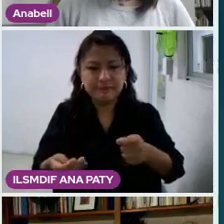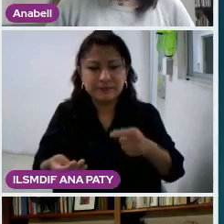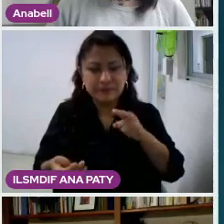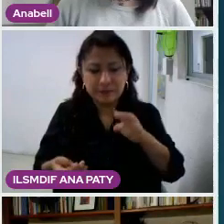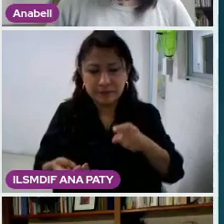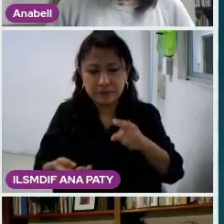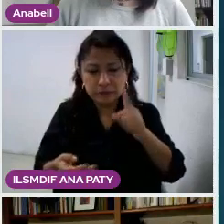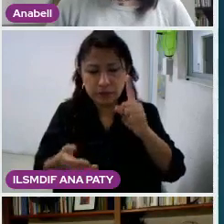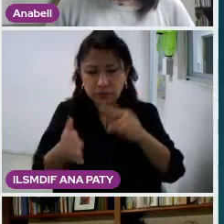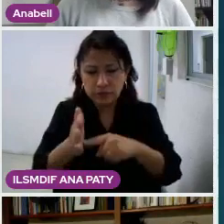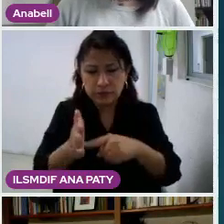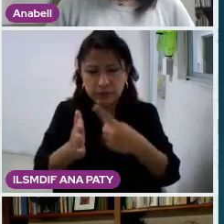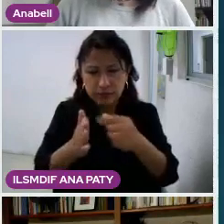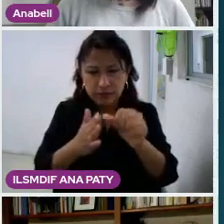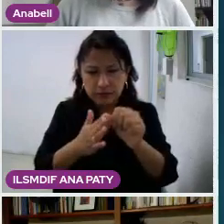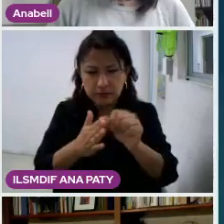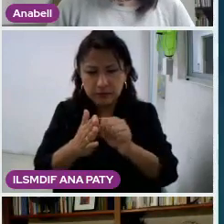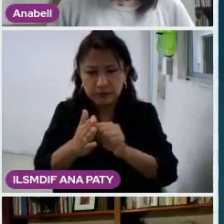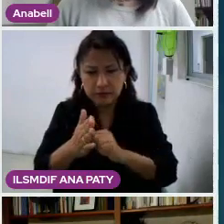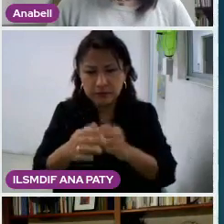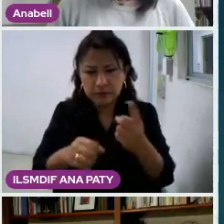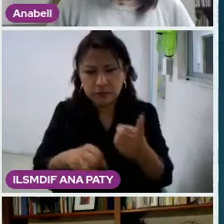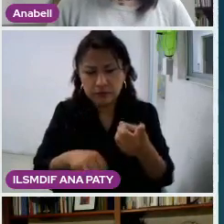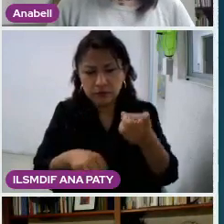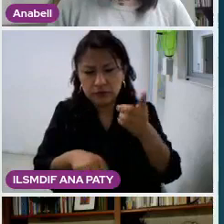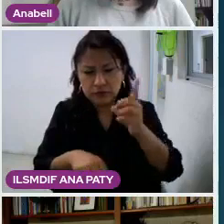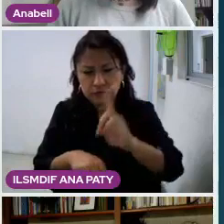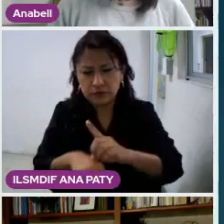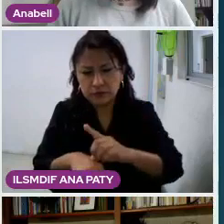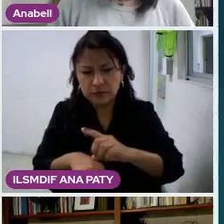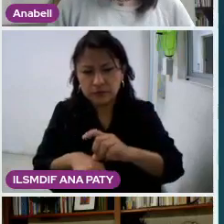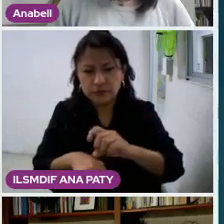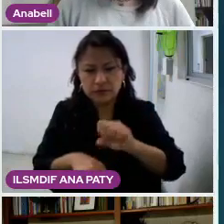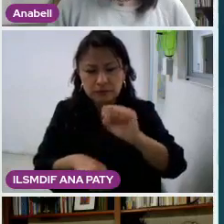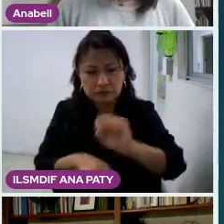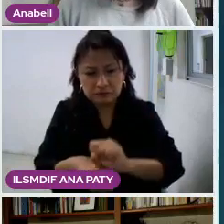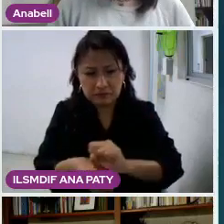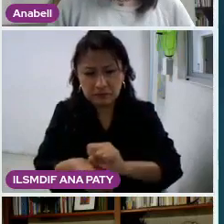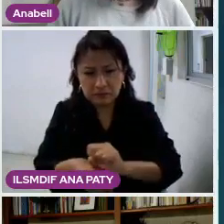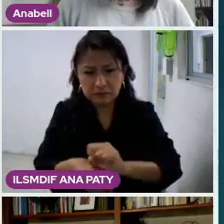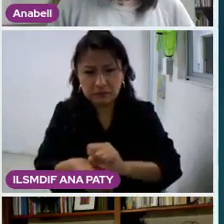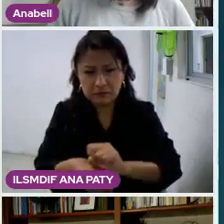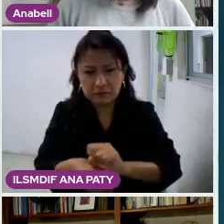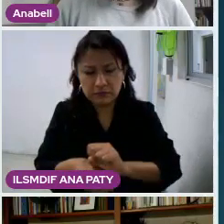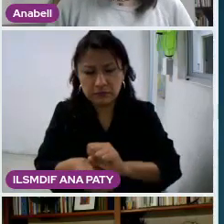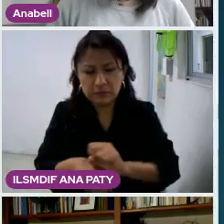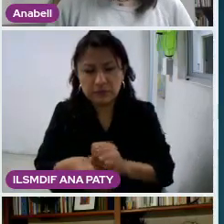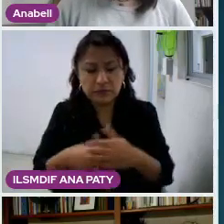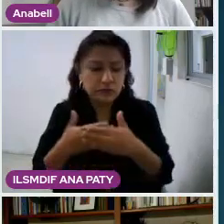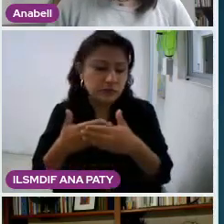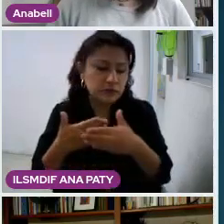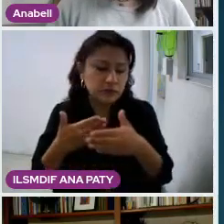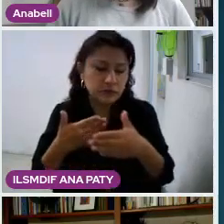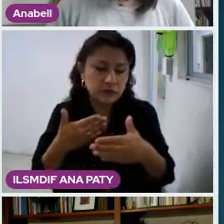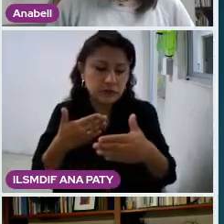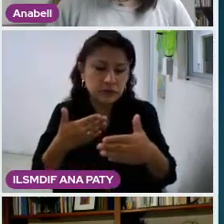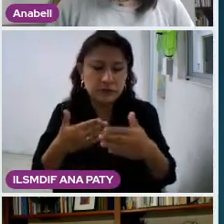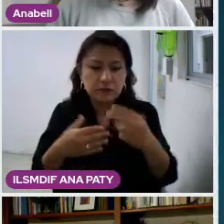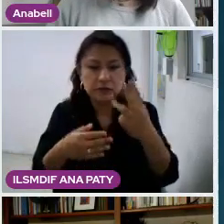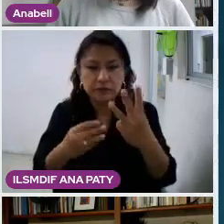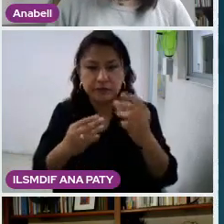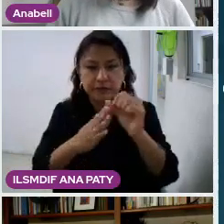enemas. Este subtipo, digamos, describe casos en los cuales la pérdida de peso es debido sobre todo a la dieta,